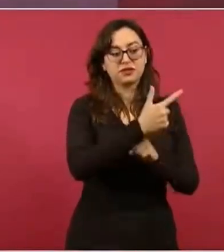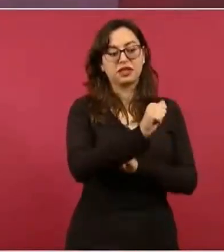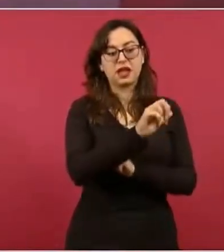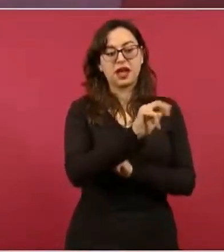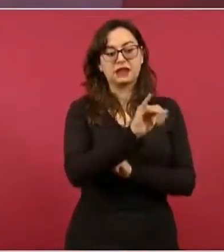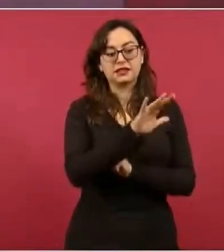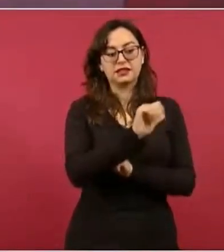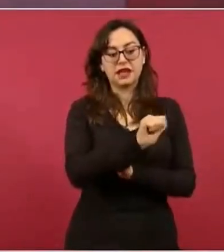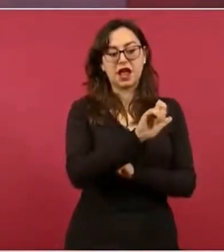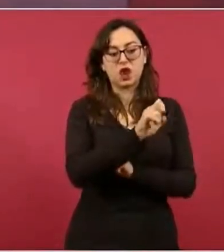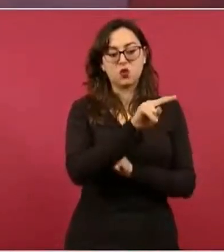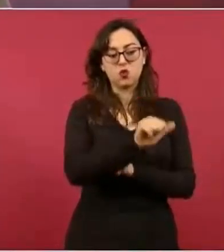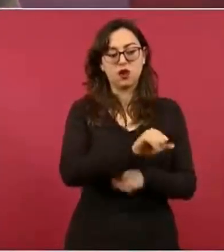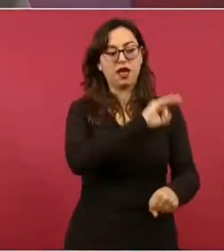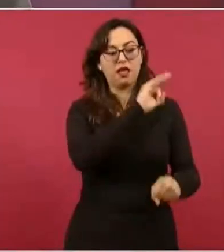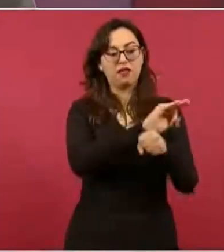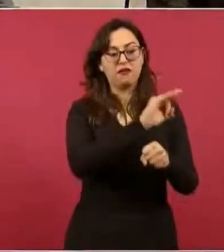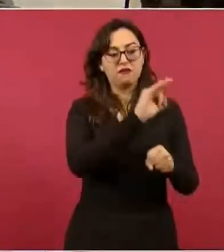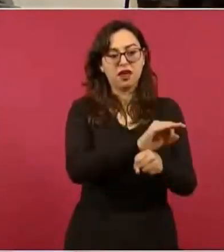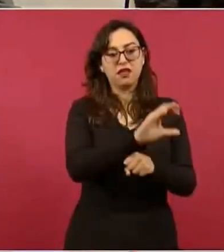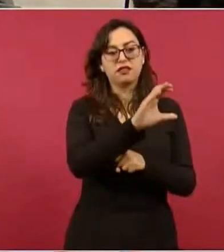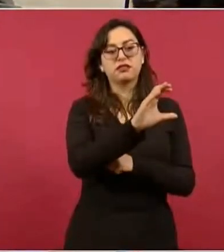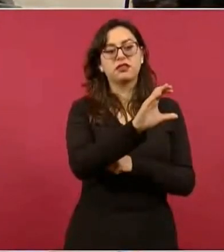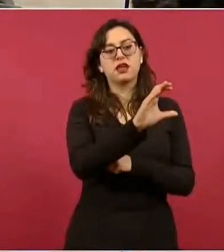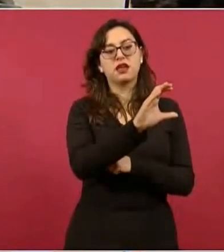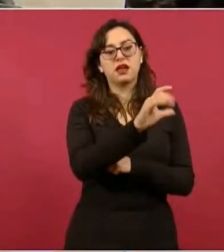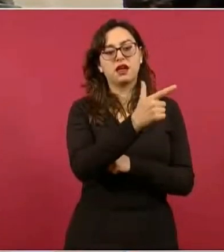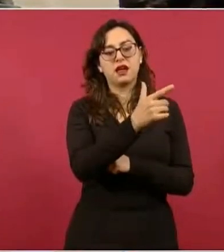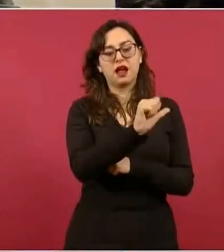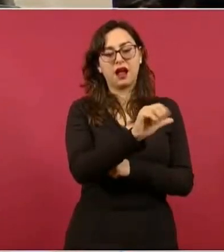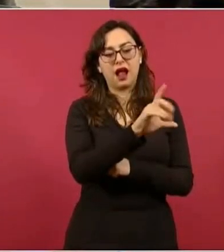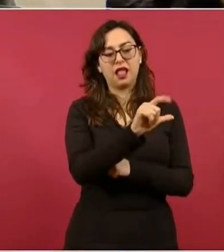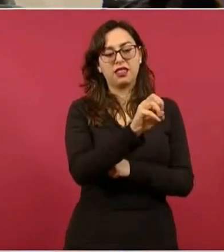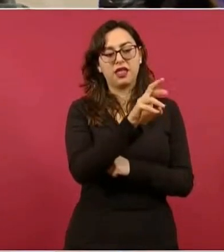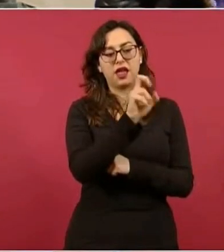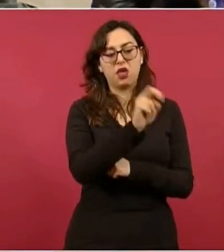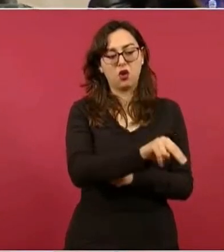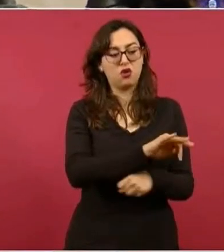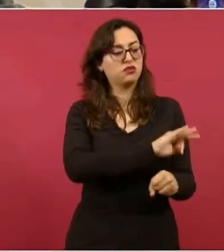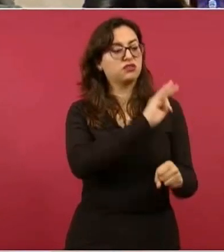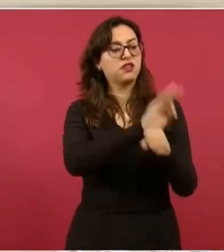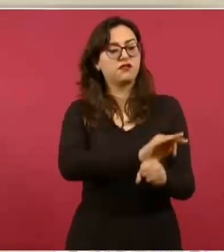a Calderón y que defiendan a Fox y que defiendan a Claudia x González